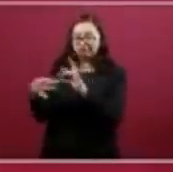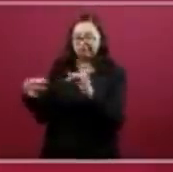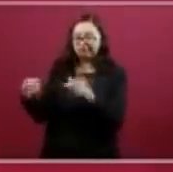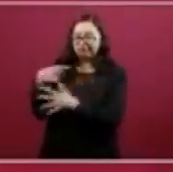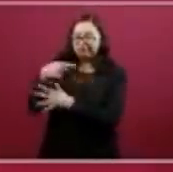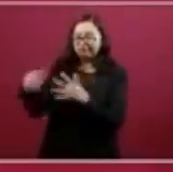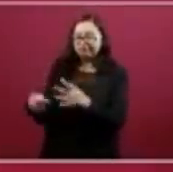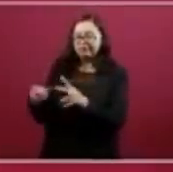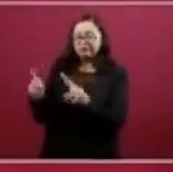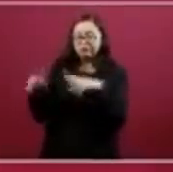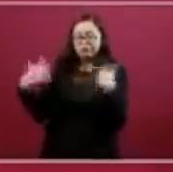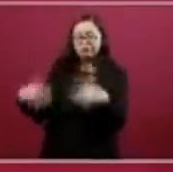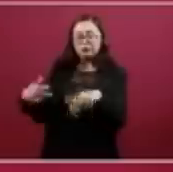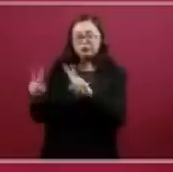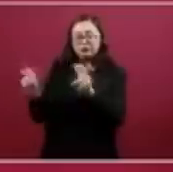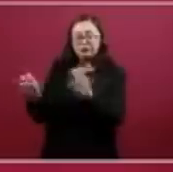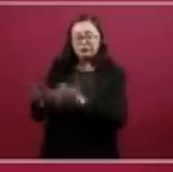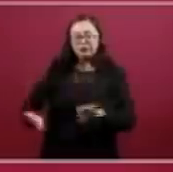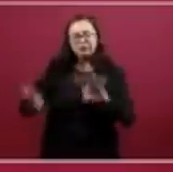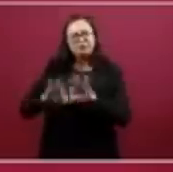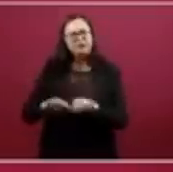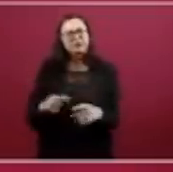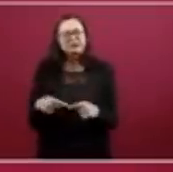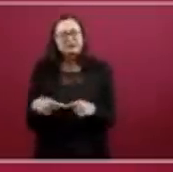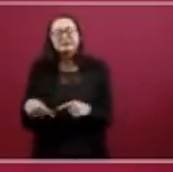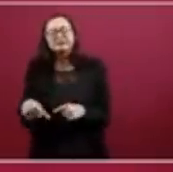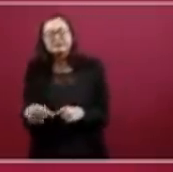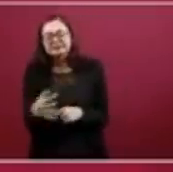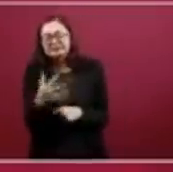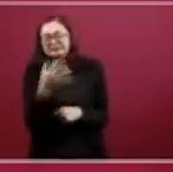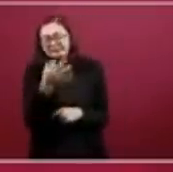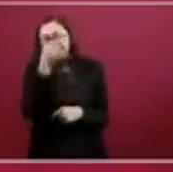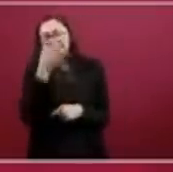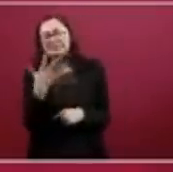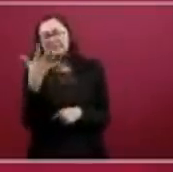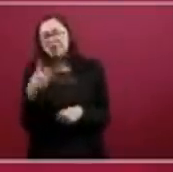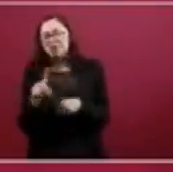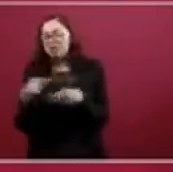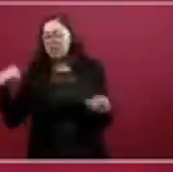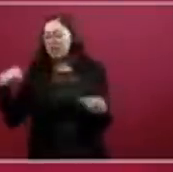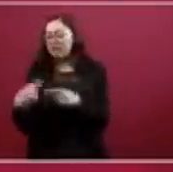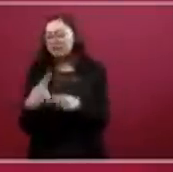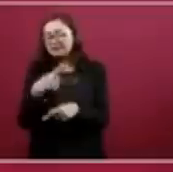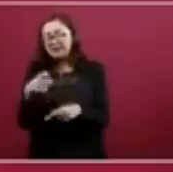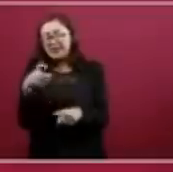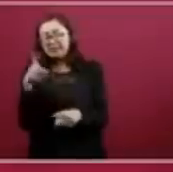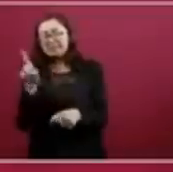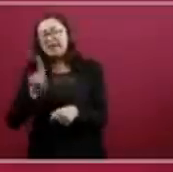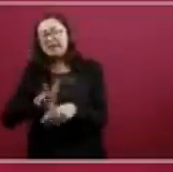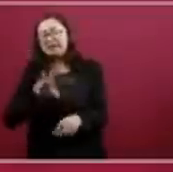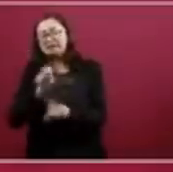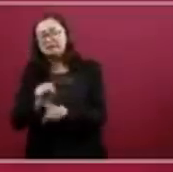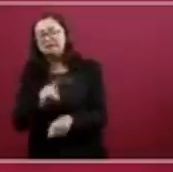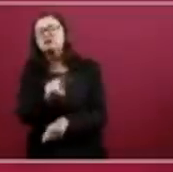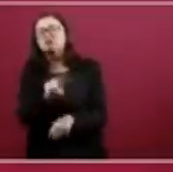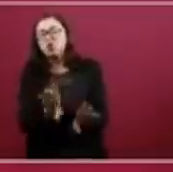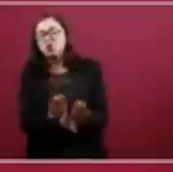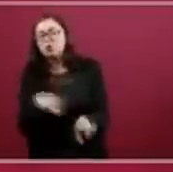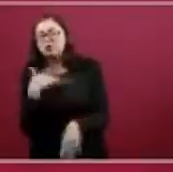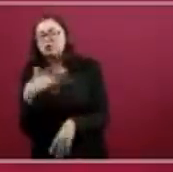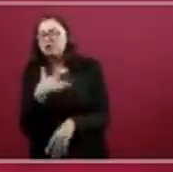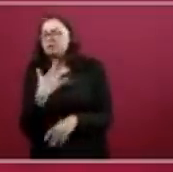¿Qué México ve usted, presidente, a 5 días de sus 100 días de gobierno? Yo veo a la gente